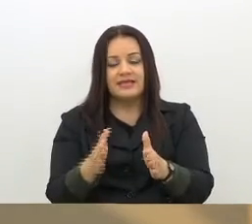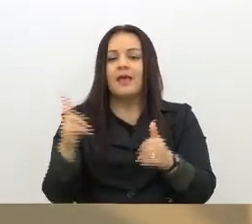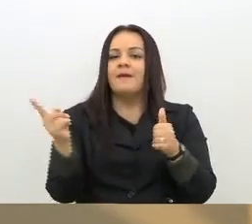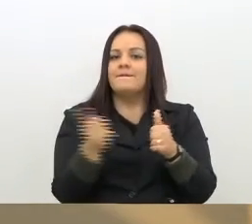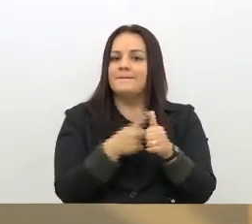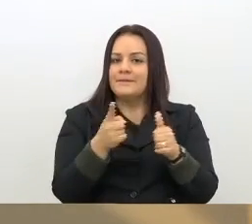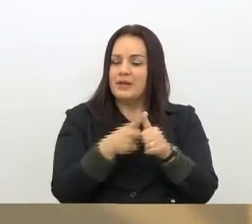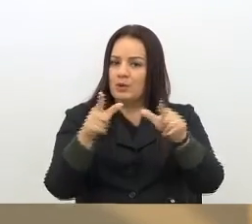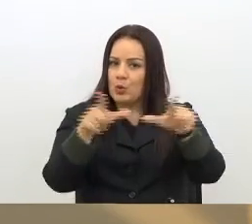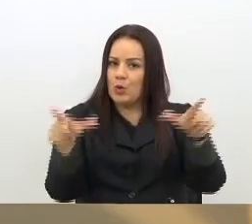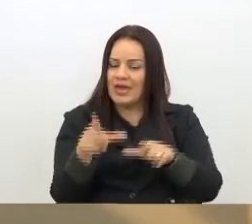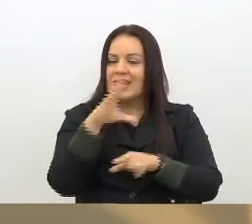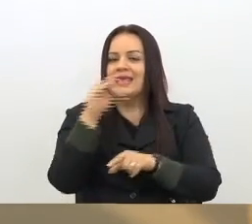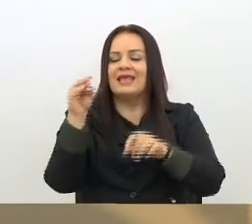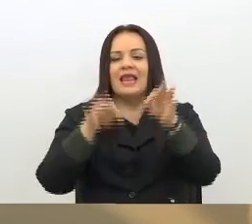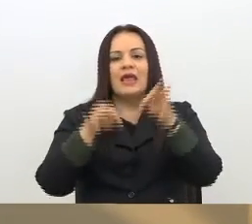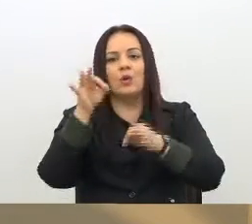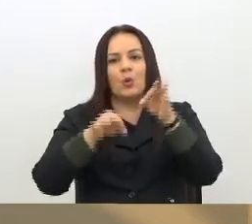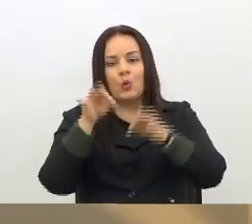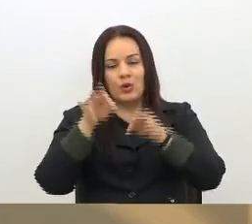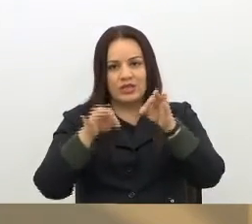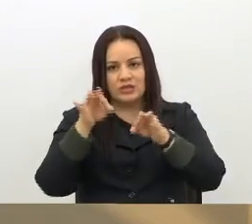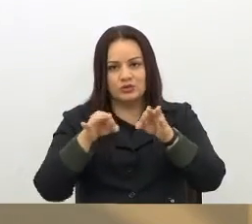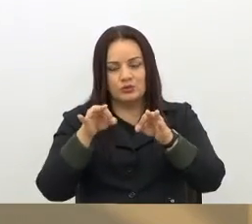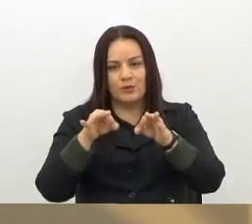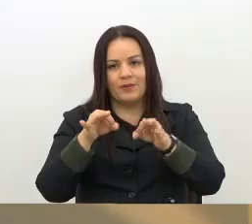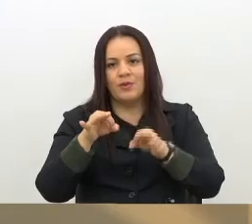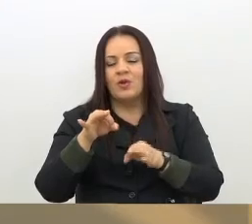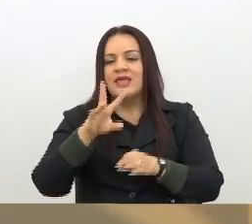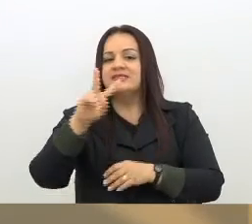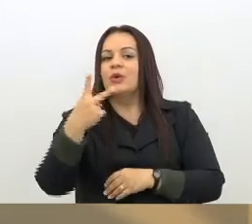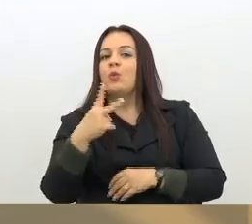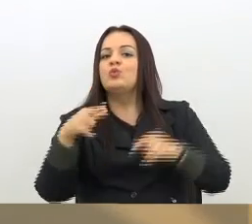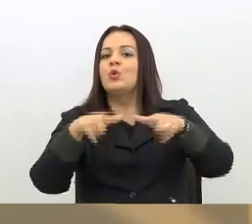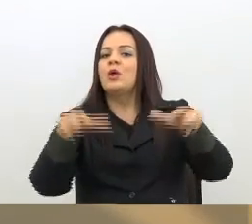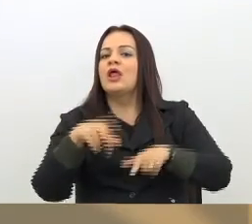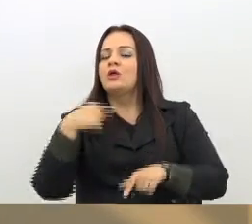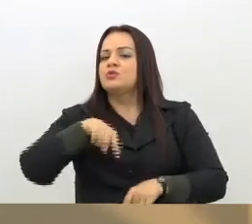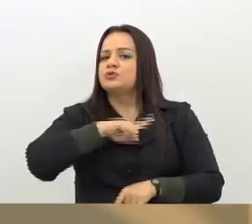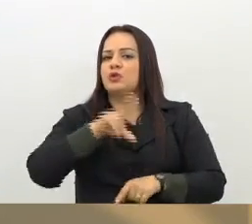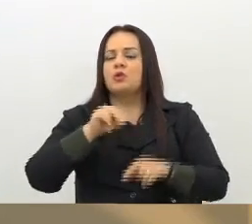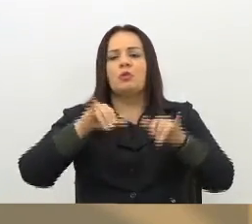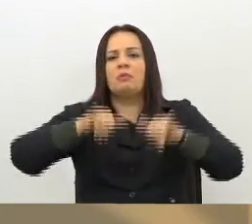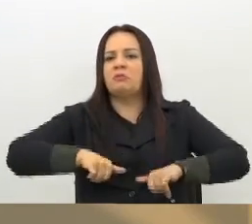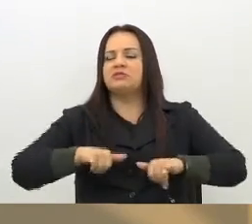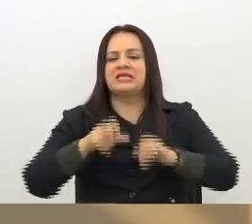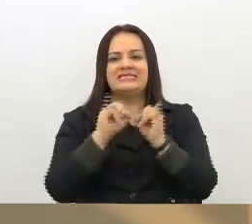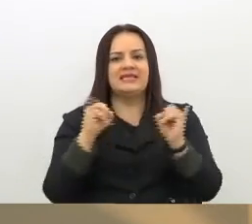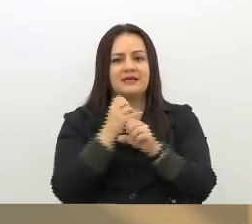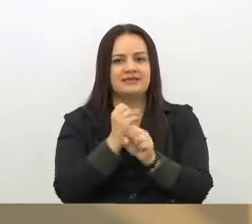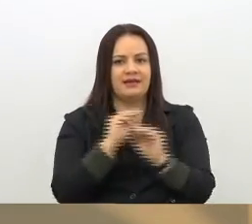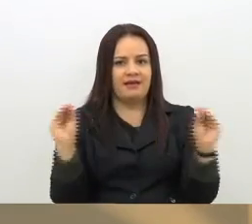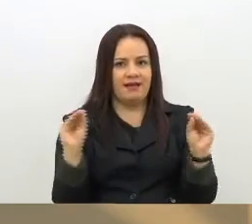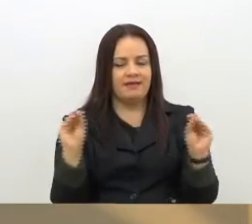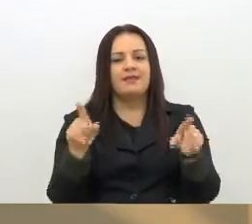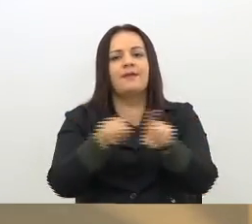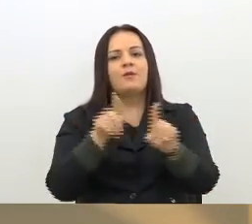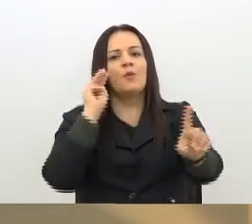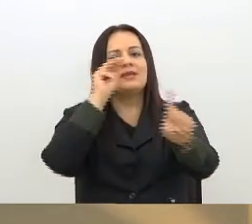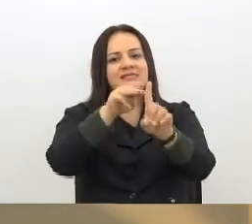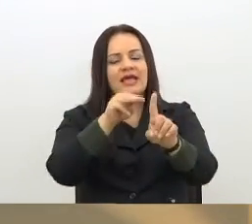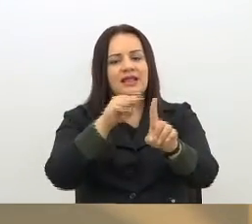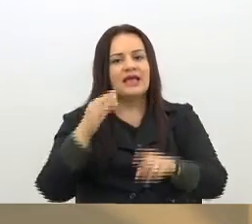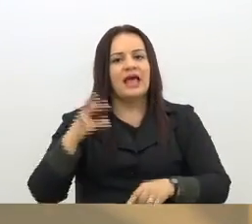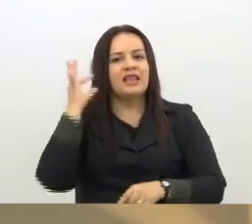lugar, y a la Corte Suprema, en segundo lugar, de que no nos vamos a quedar de brazos cruzados. También un mensaje a la señora Contralora, que aquí está la